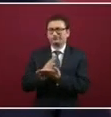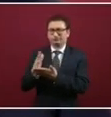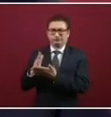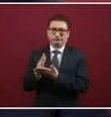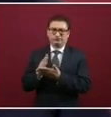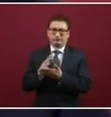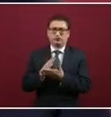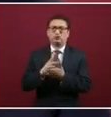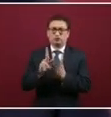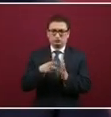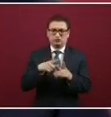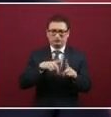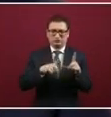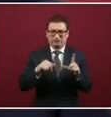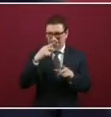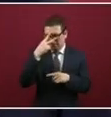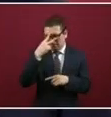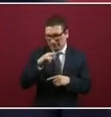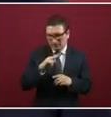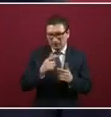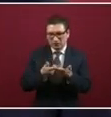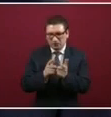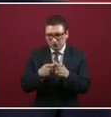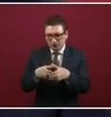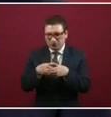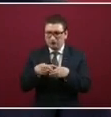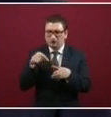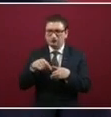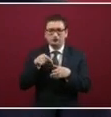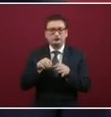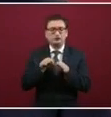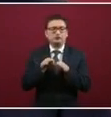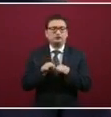México es la principal institución